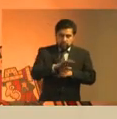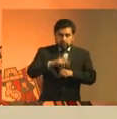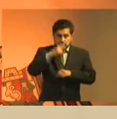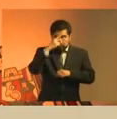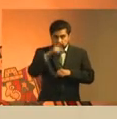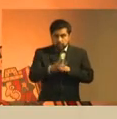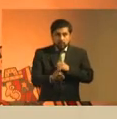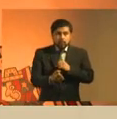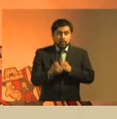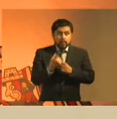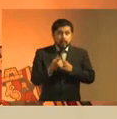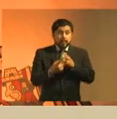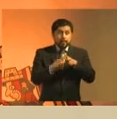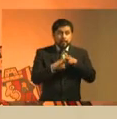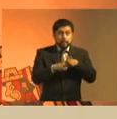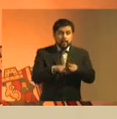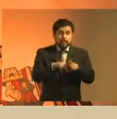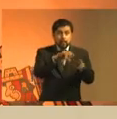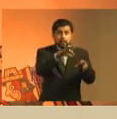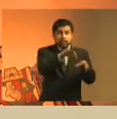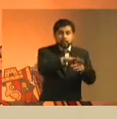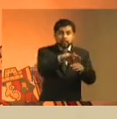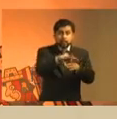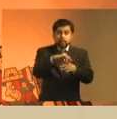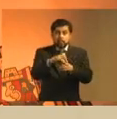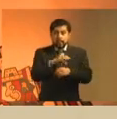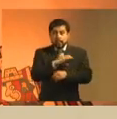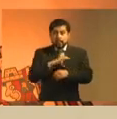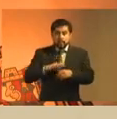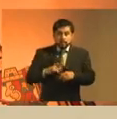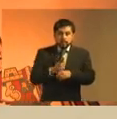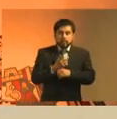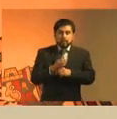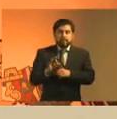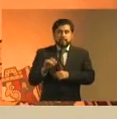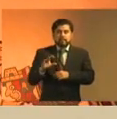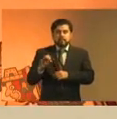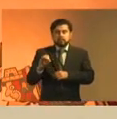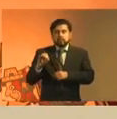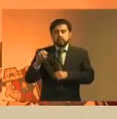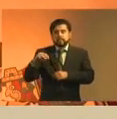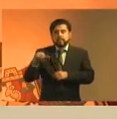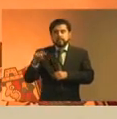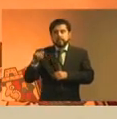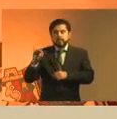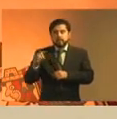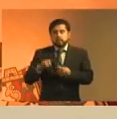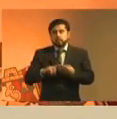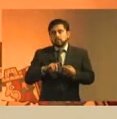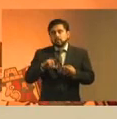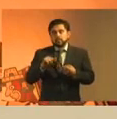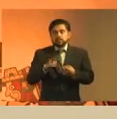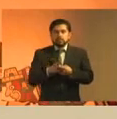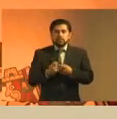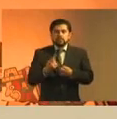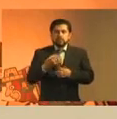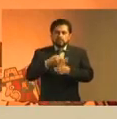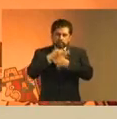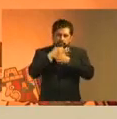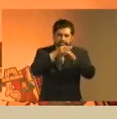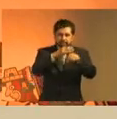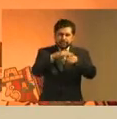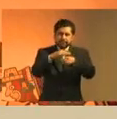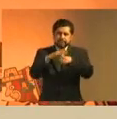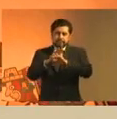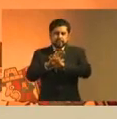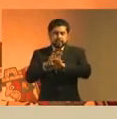electoral primero de francisco y madero y después el llamamiento insurreccional ha provocado un